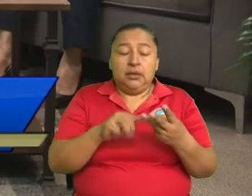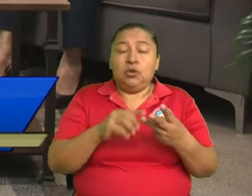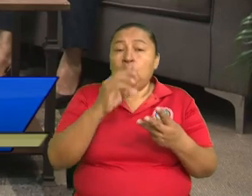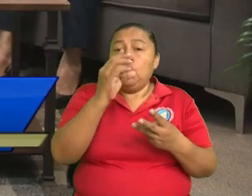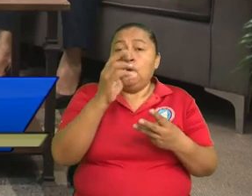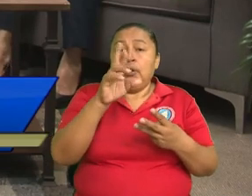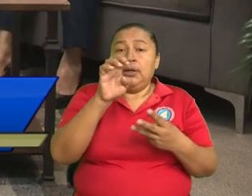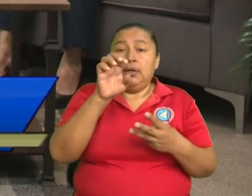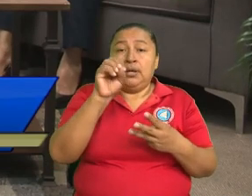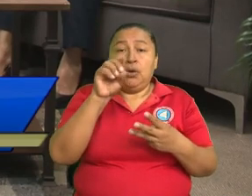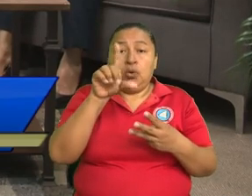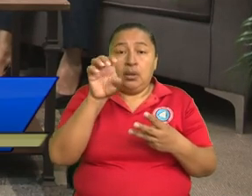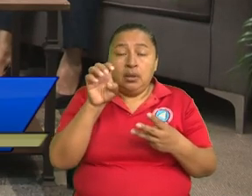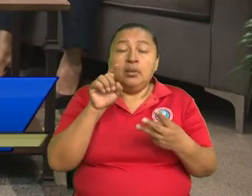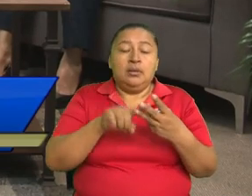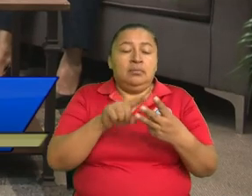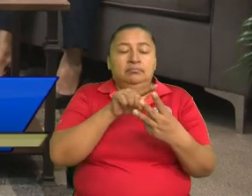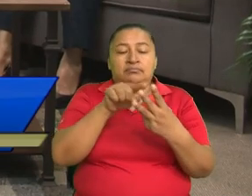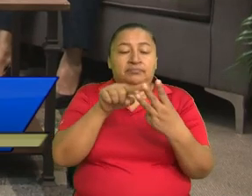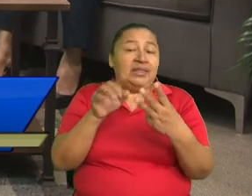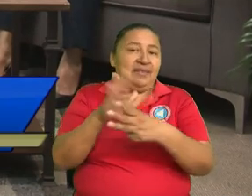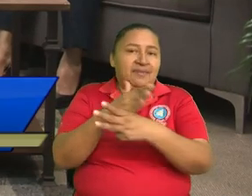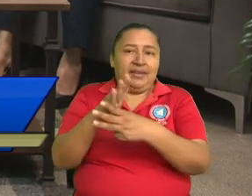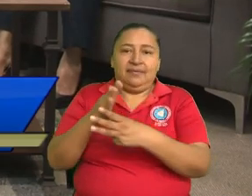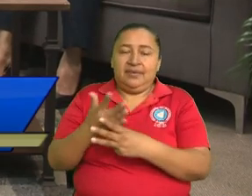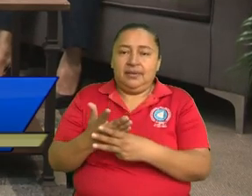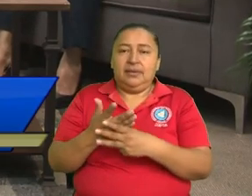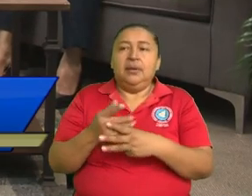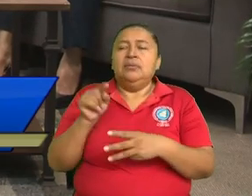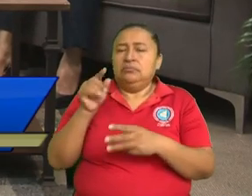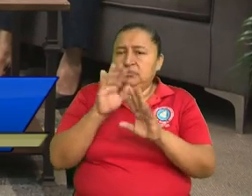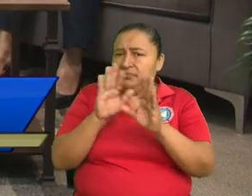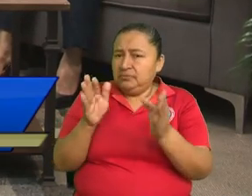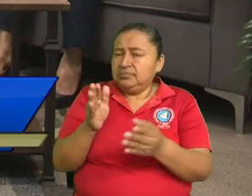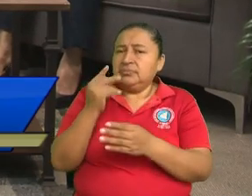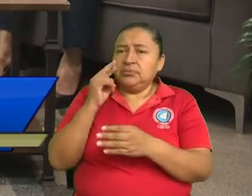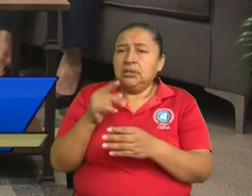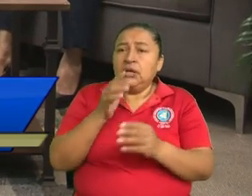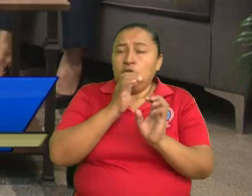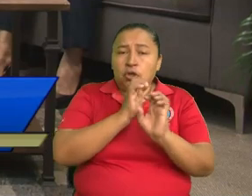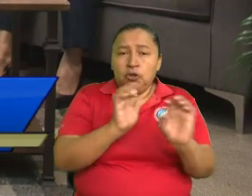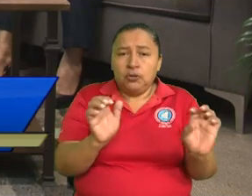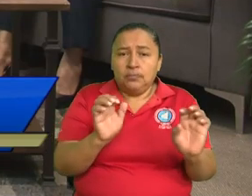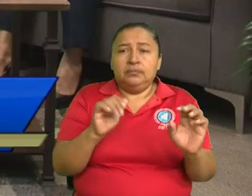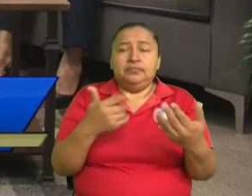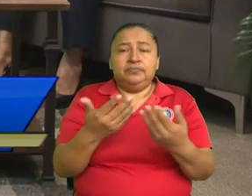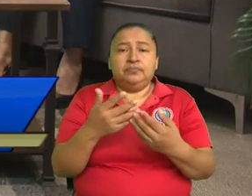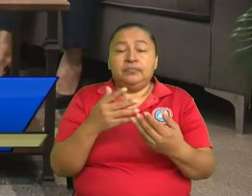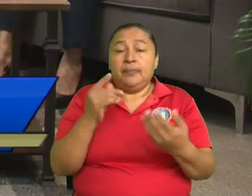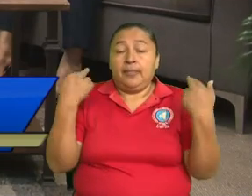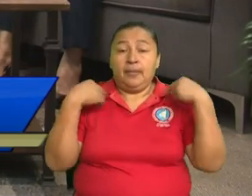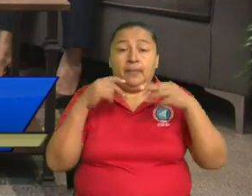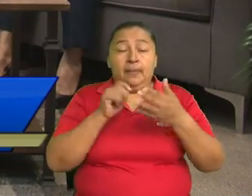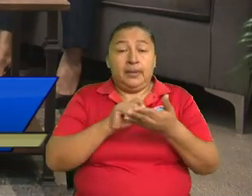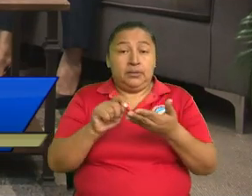ellos es un mundo que se disfruta también. Claro. Y los niños, que también los